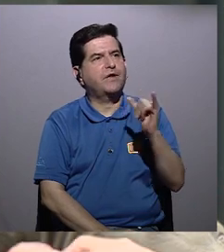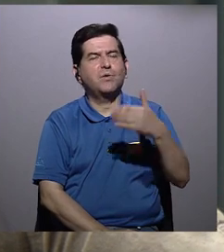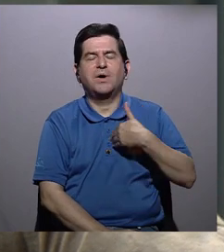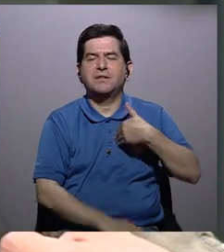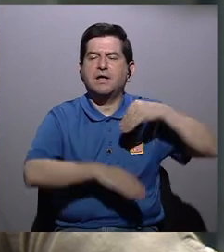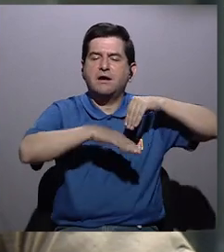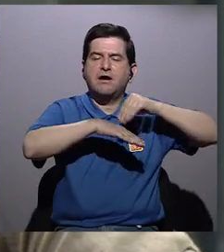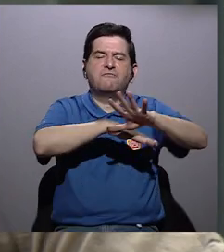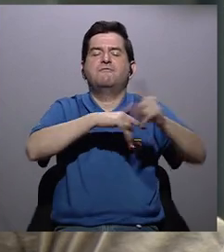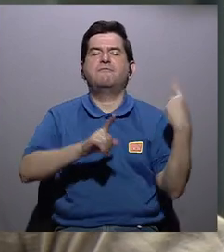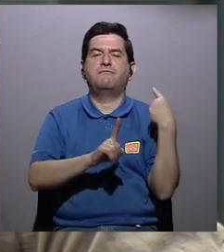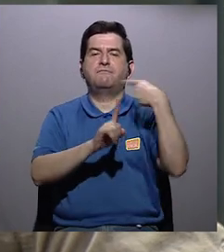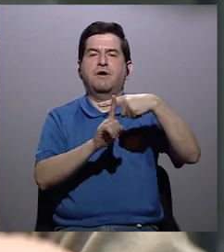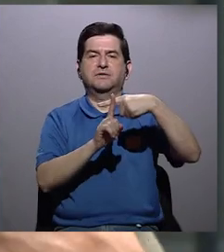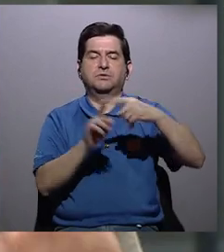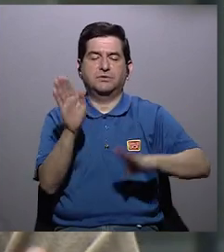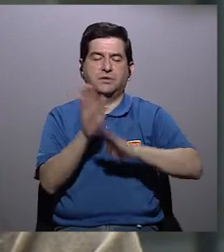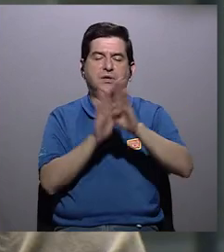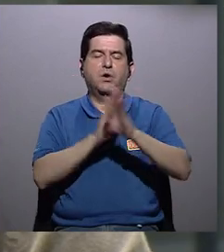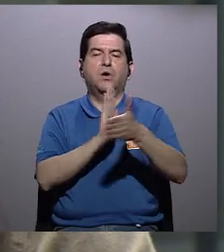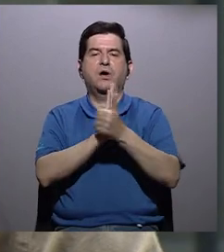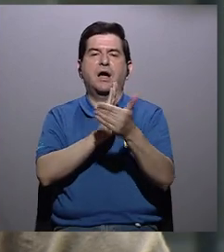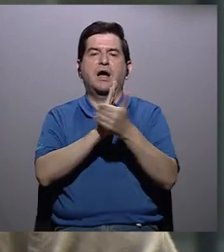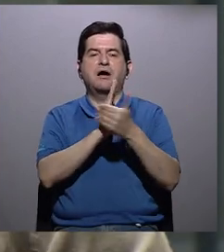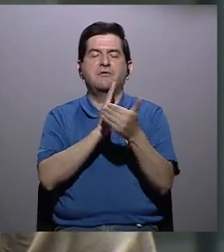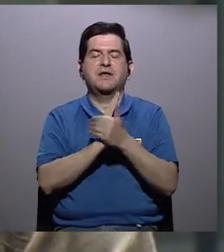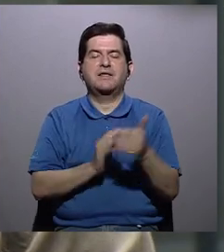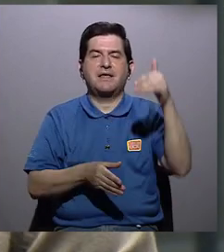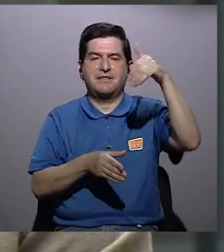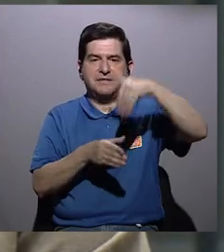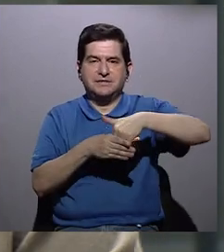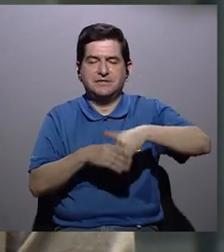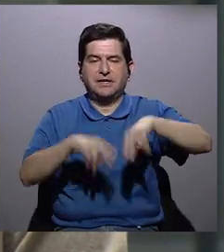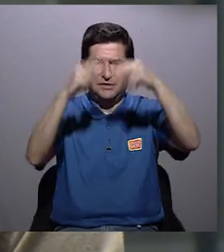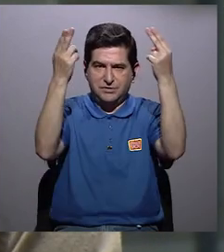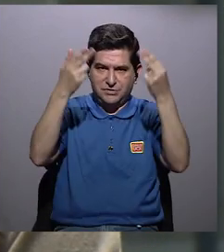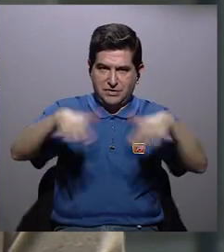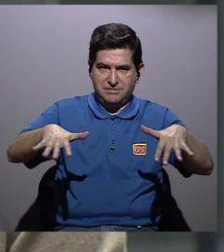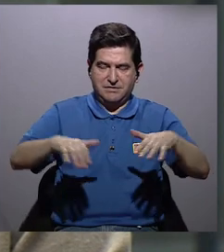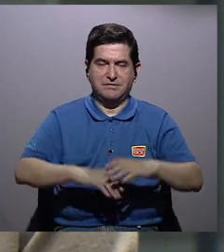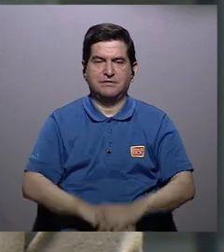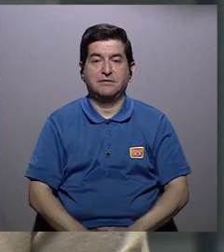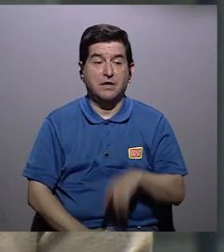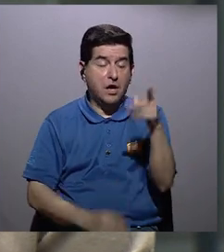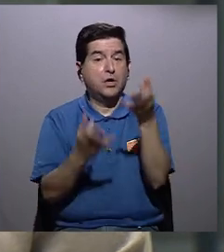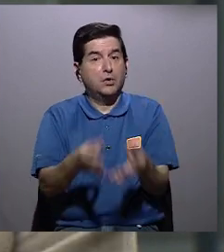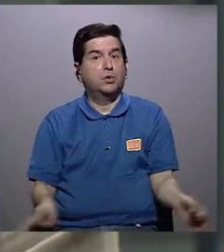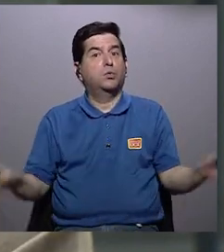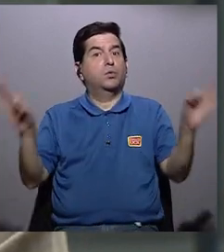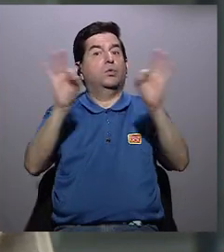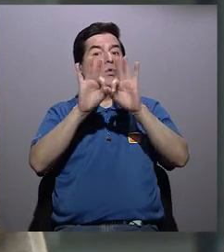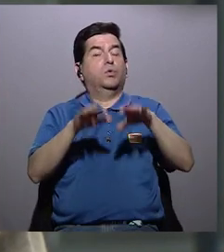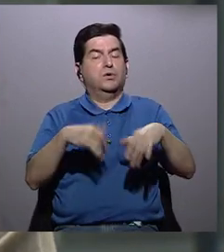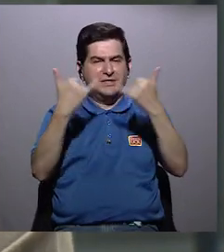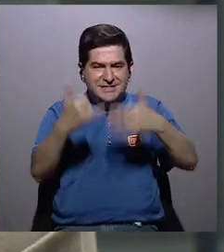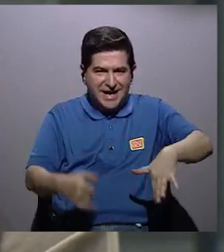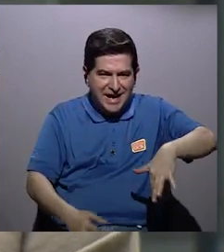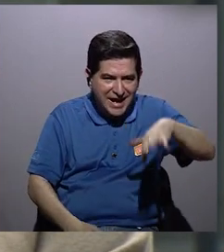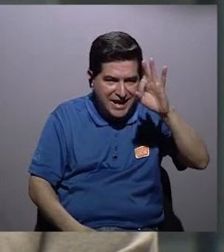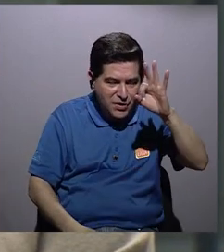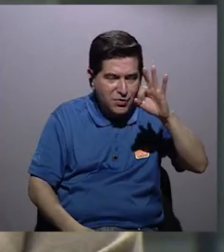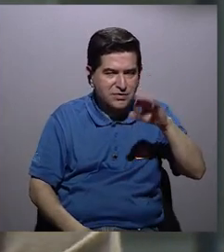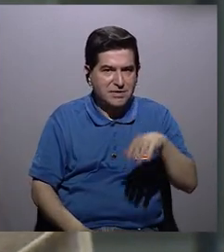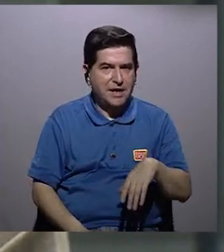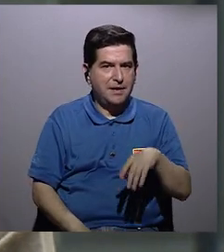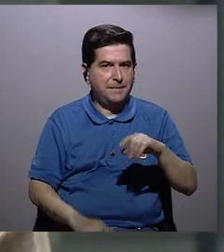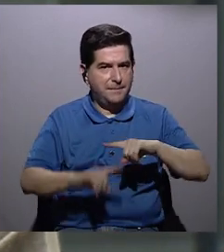tiene un efecto positivo en el desarrollo de habilidades digitales. Y esto es muy importante. Se ha encontrado, sin